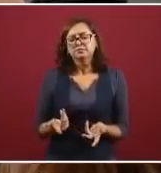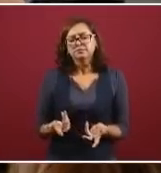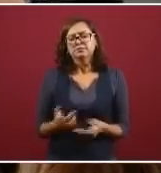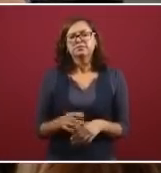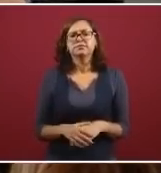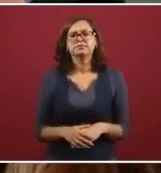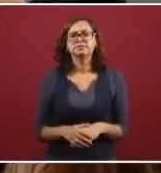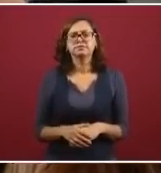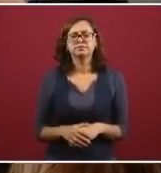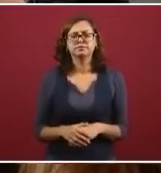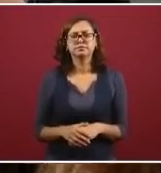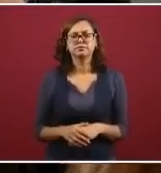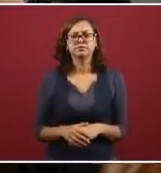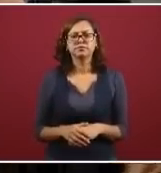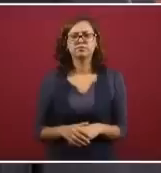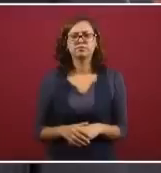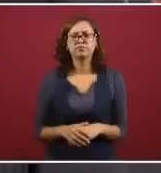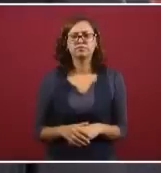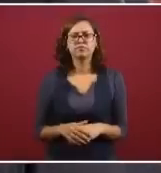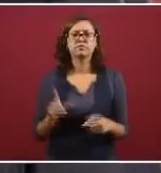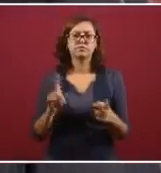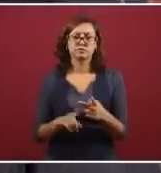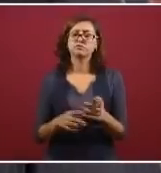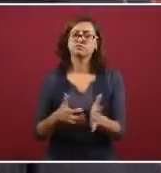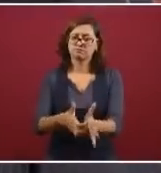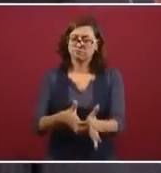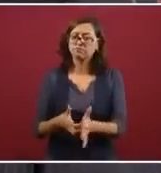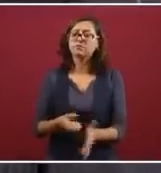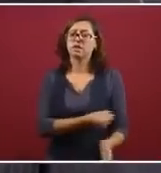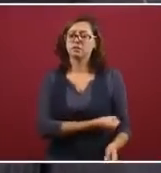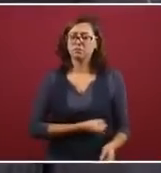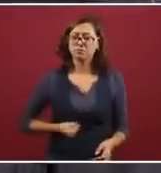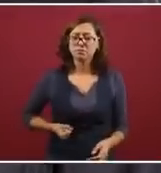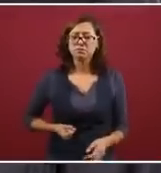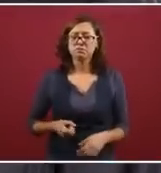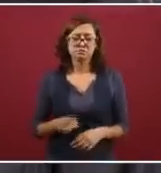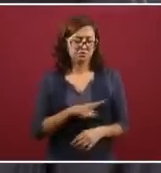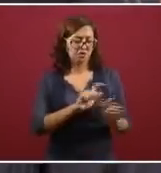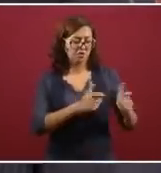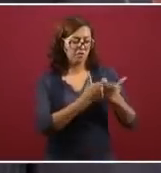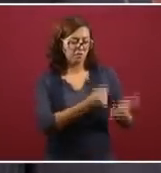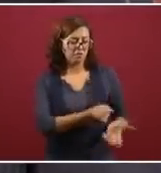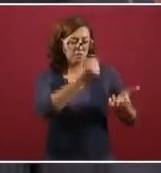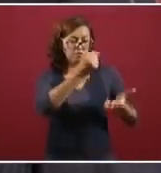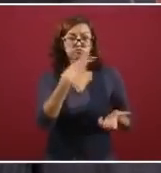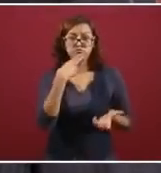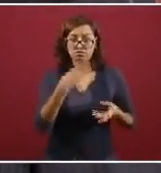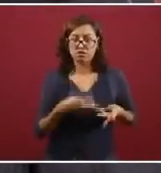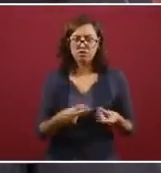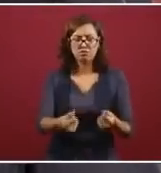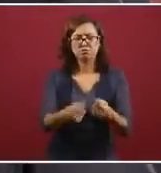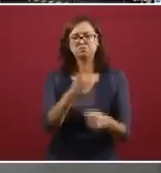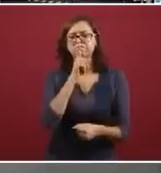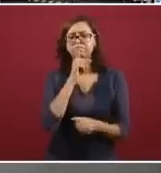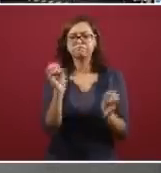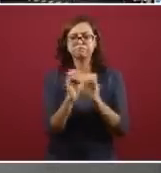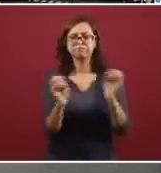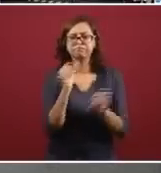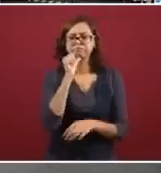y más austeridad, pero no se usó ese fondo.